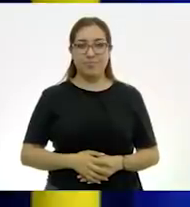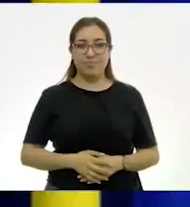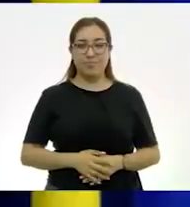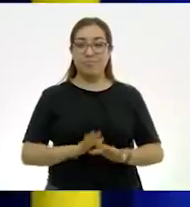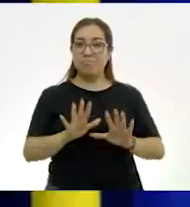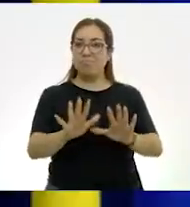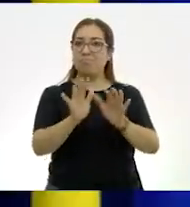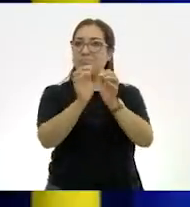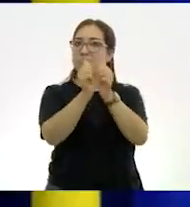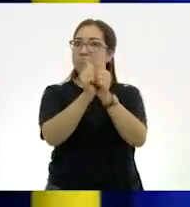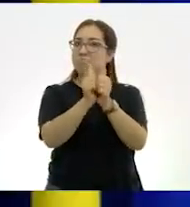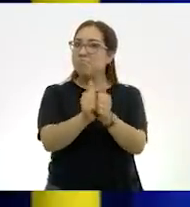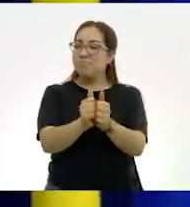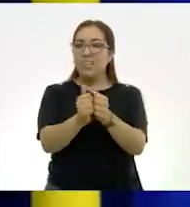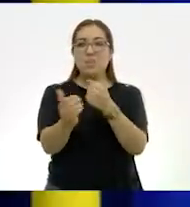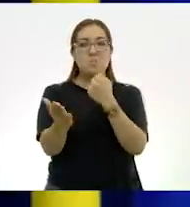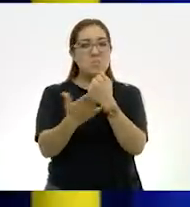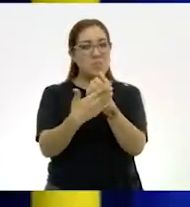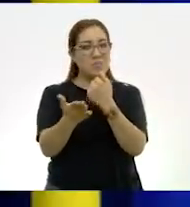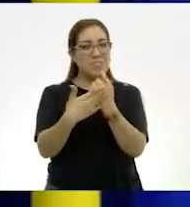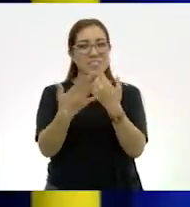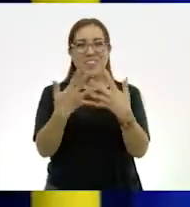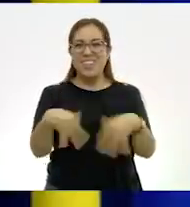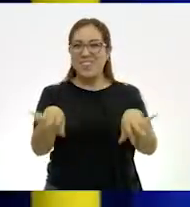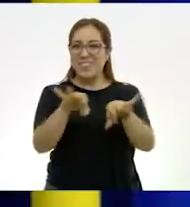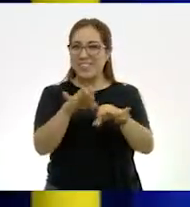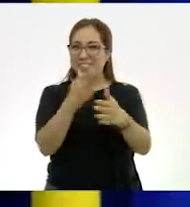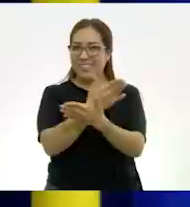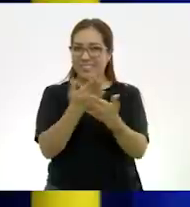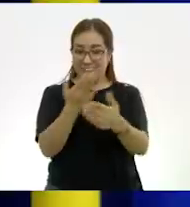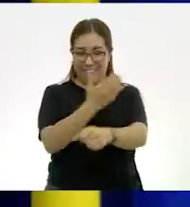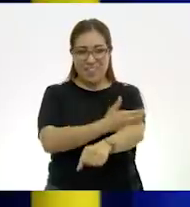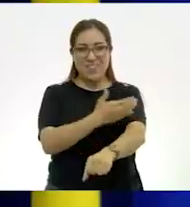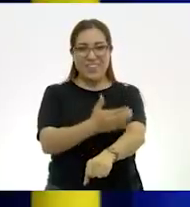No se muevan de su lugar, tenemos algo muy importante para ustedes.